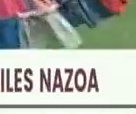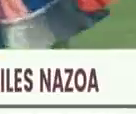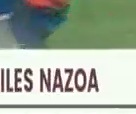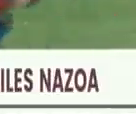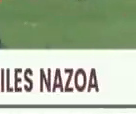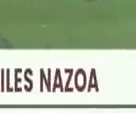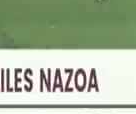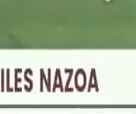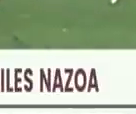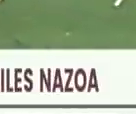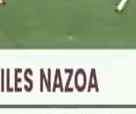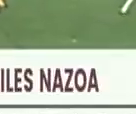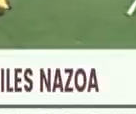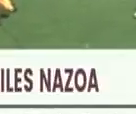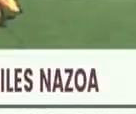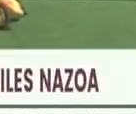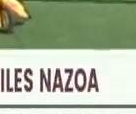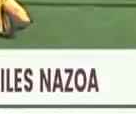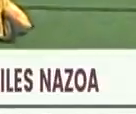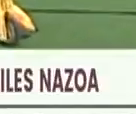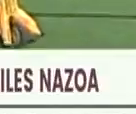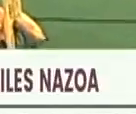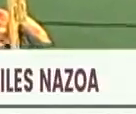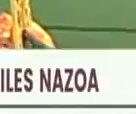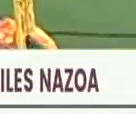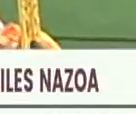Ya va, espérame, corre.